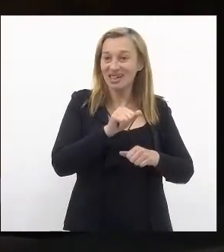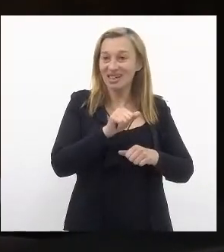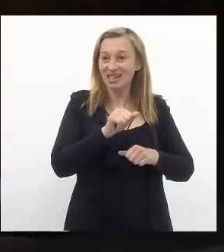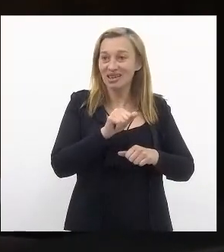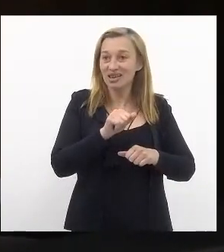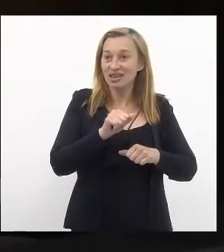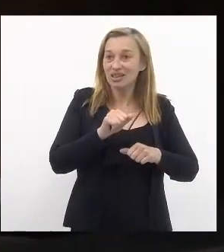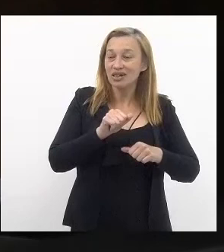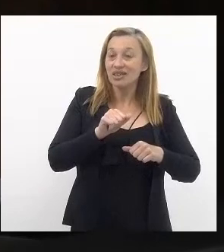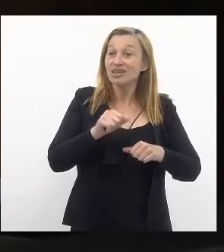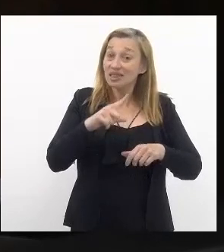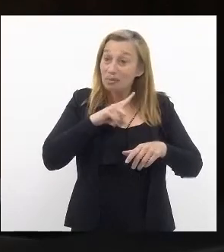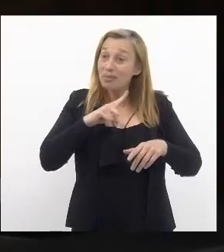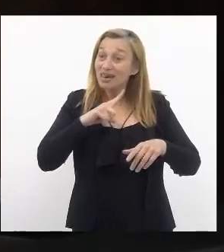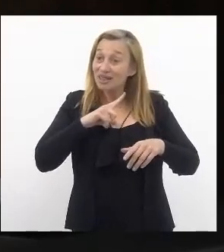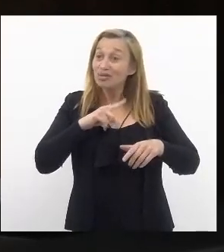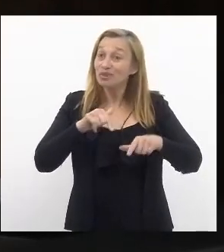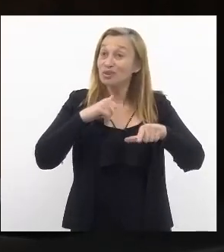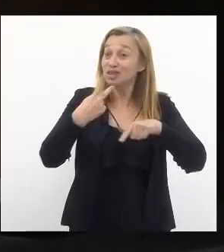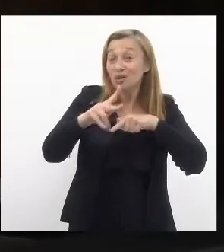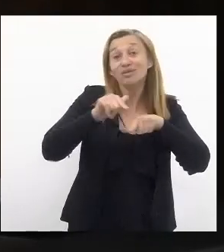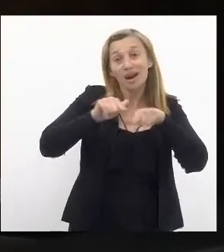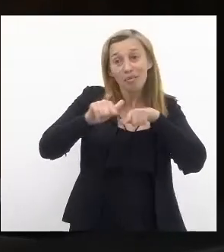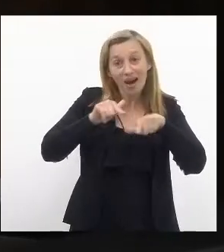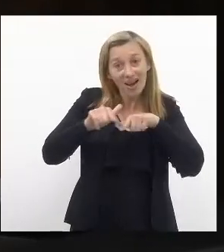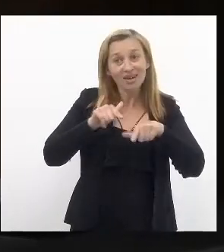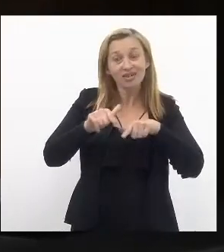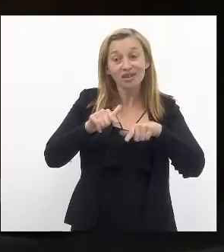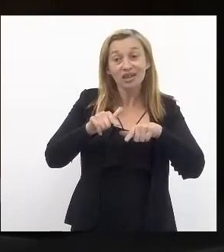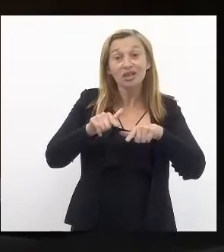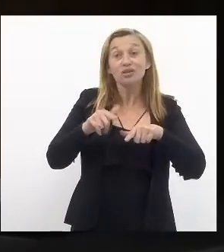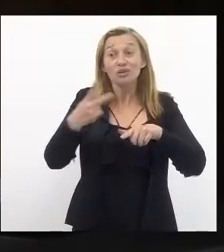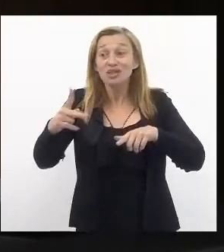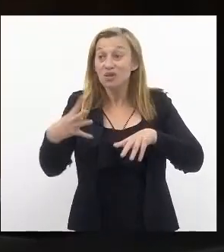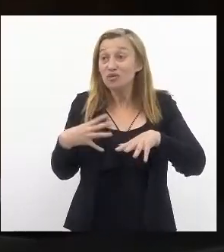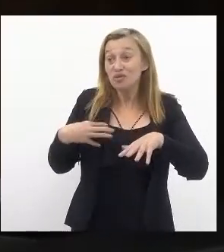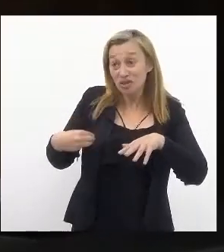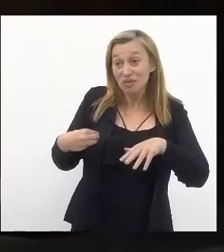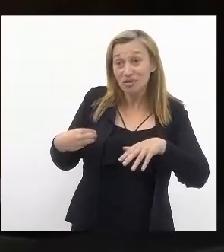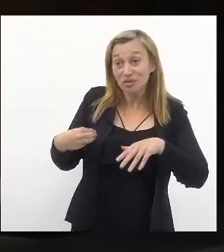dependen de sus tejidos dependen de las células